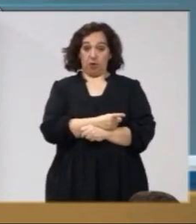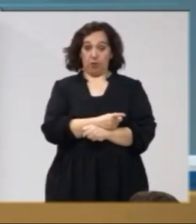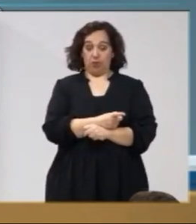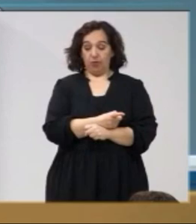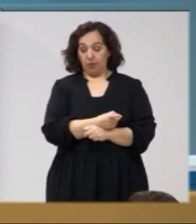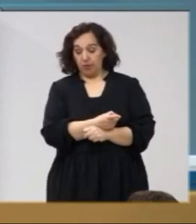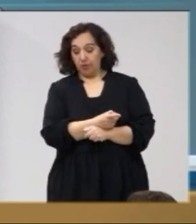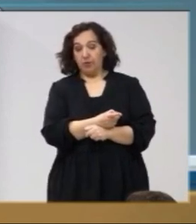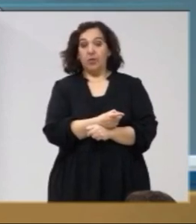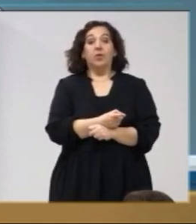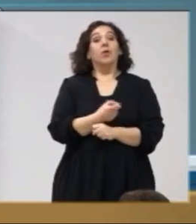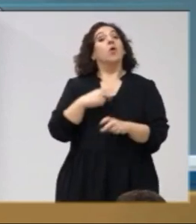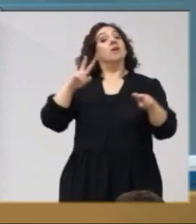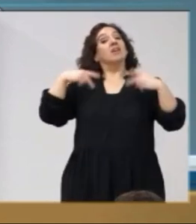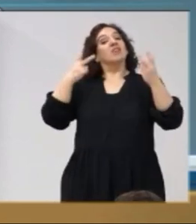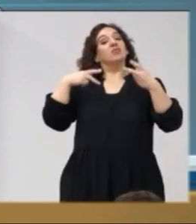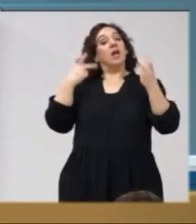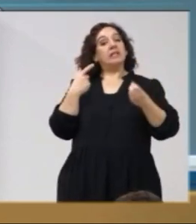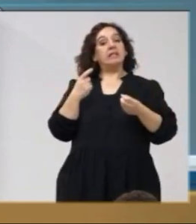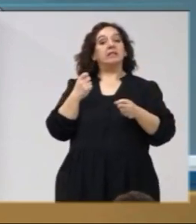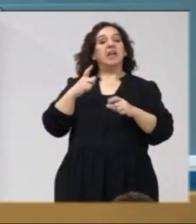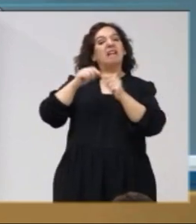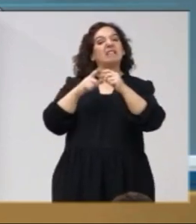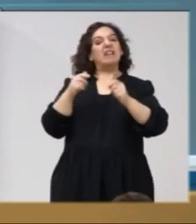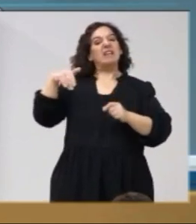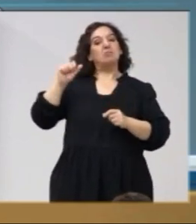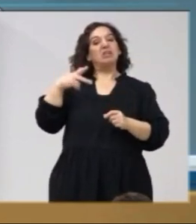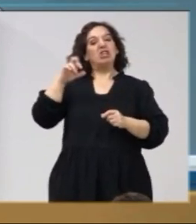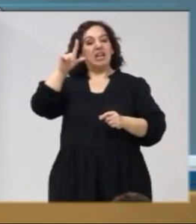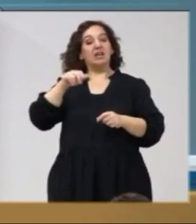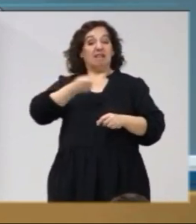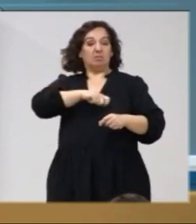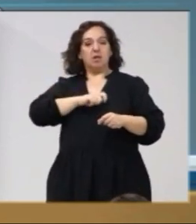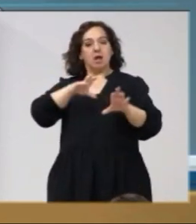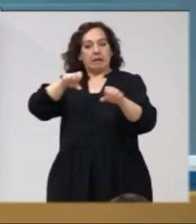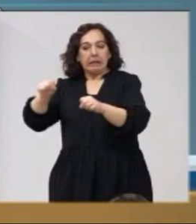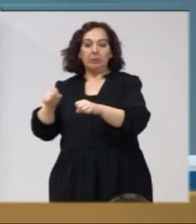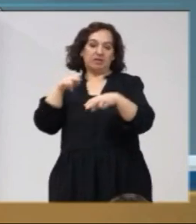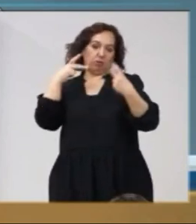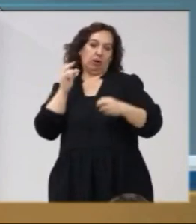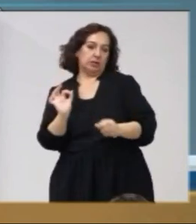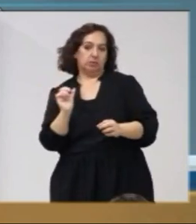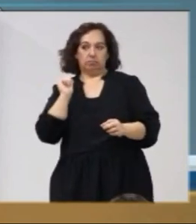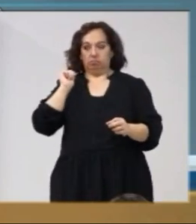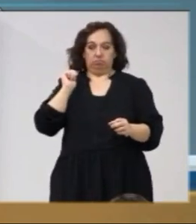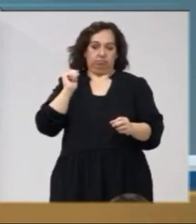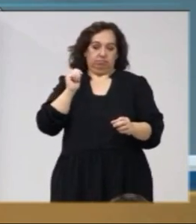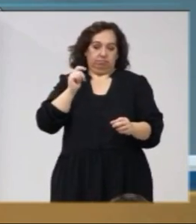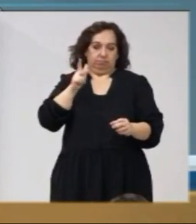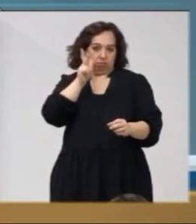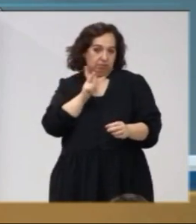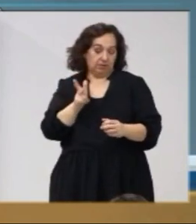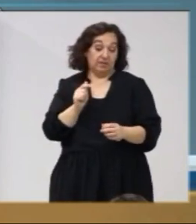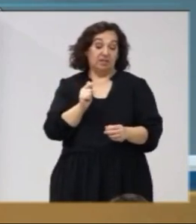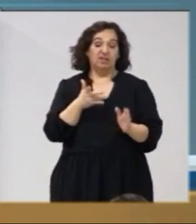hacían en los restaurantes de 3 estrellas Michelin por España. Hombre, eso yo creo que es un